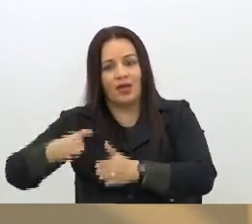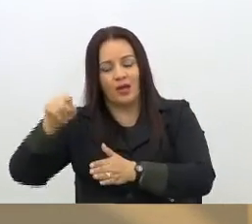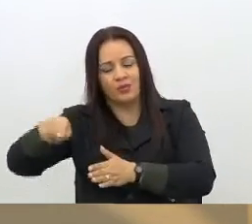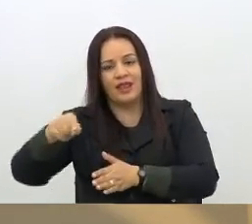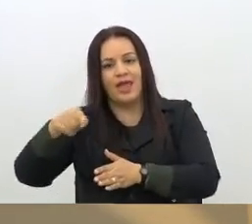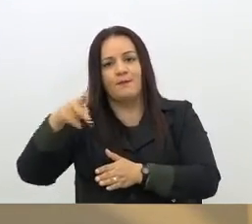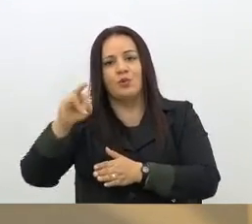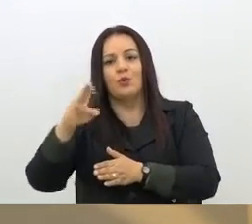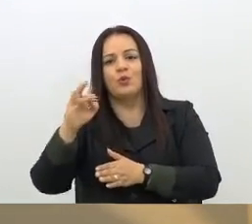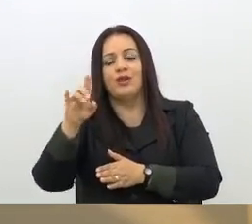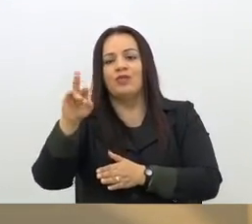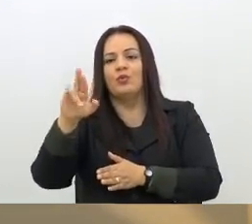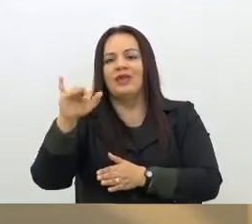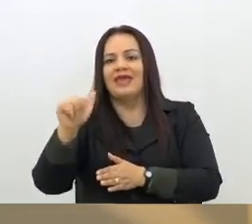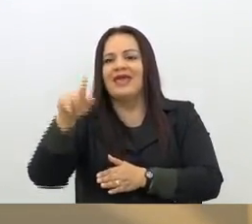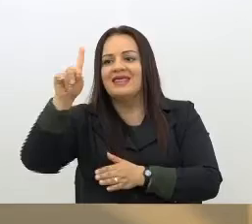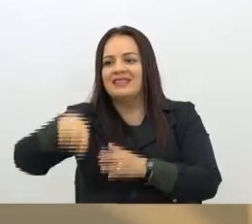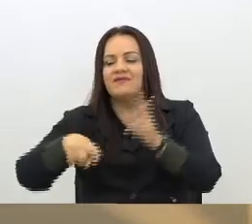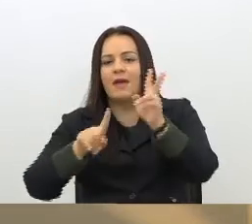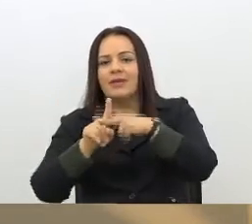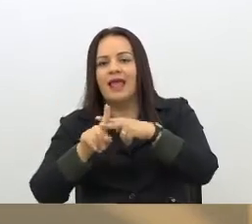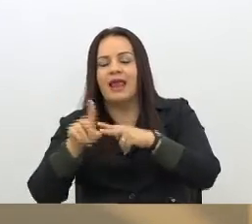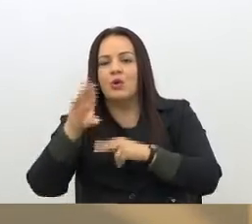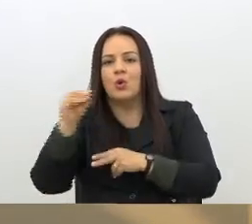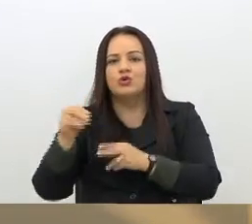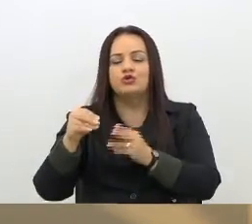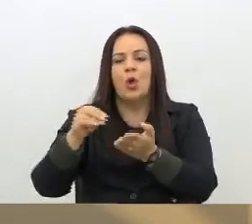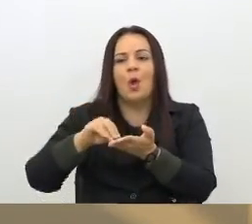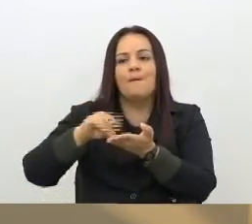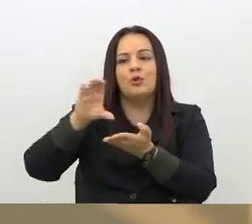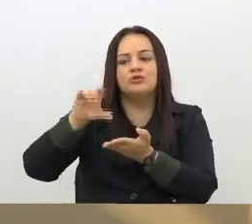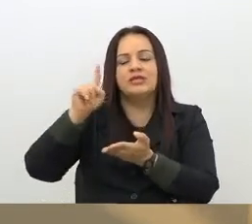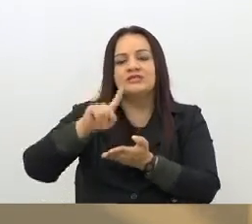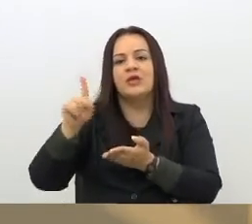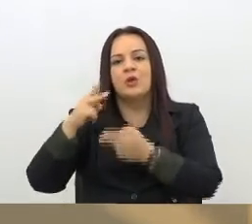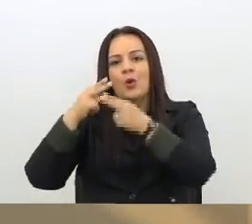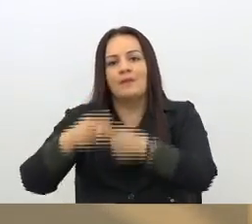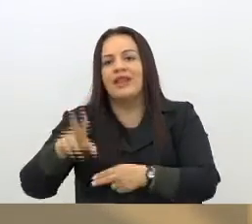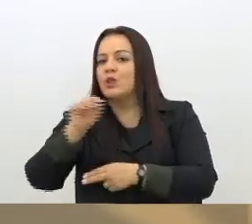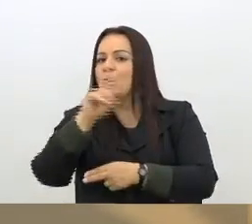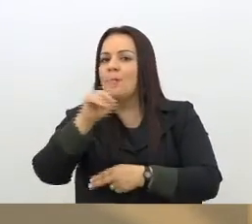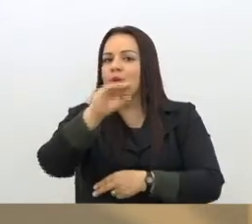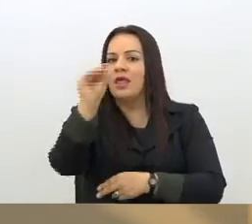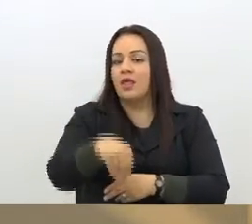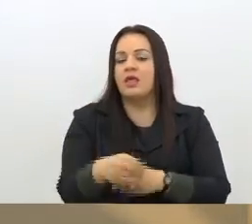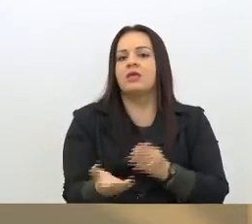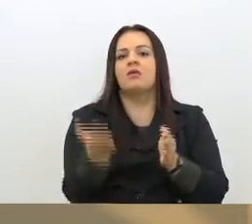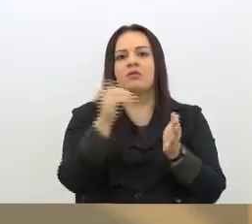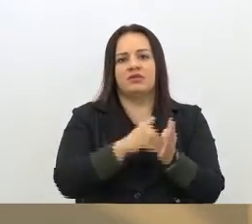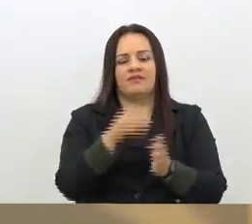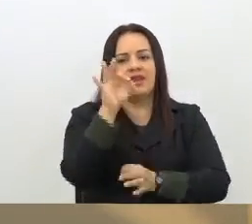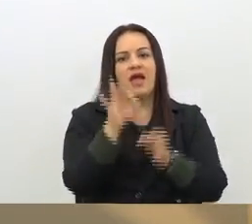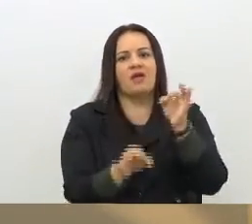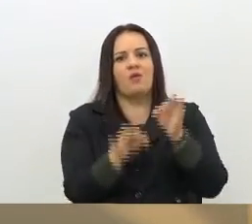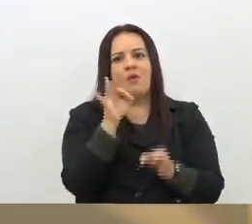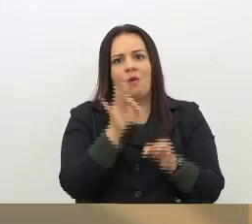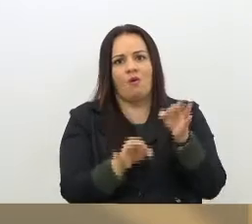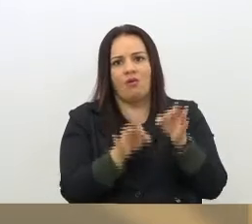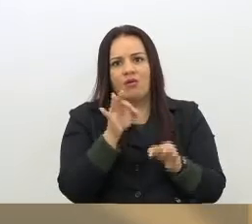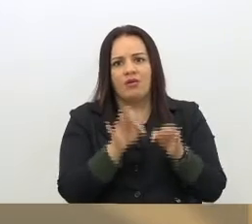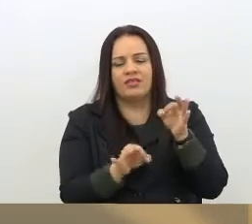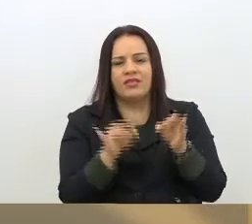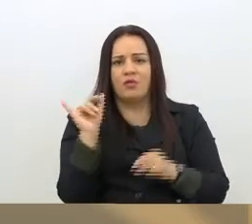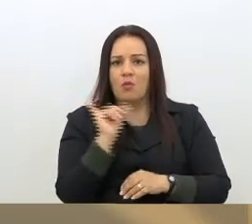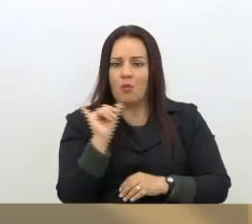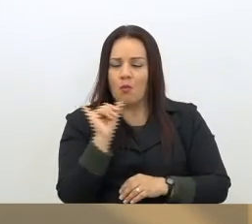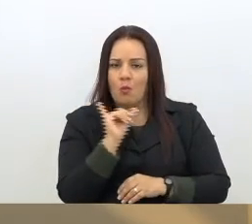los pluses nominales y no porcentuales. Y una vez más, la Corte Suprema de Justicia, cual si fuera